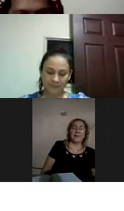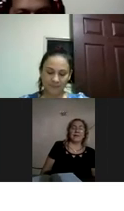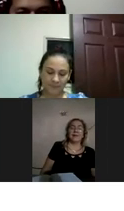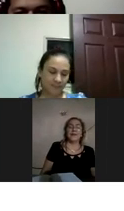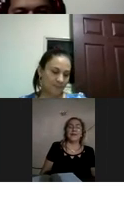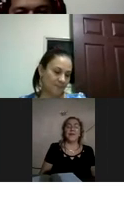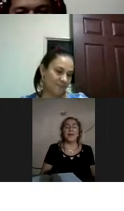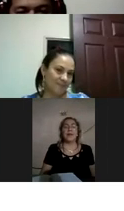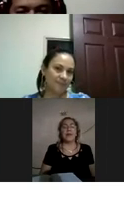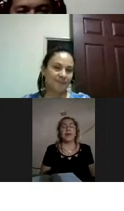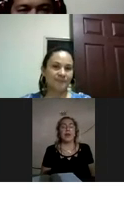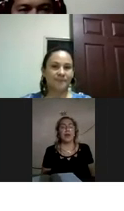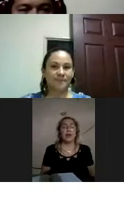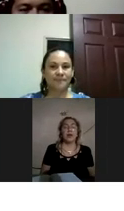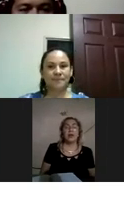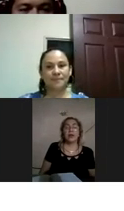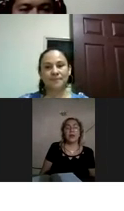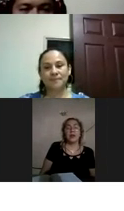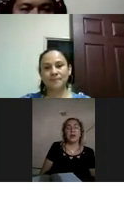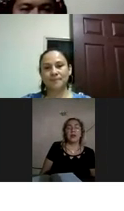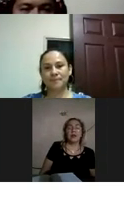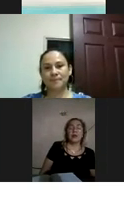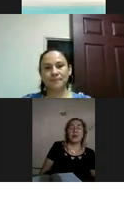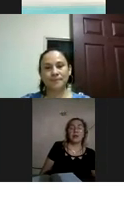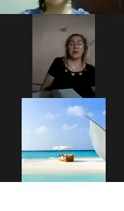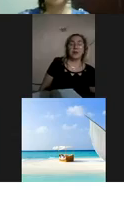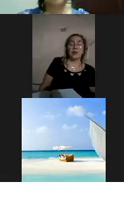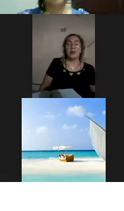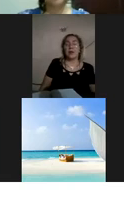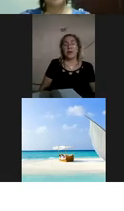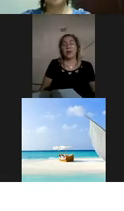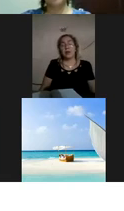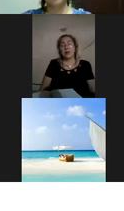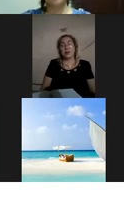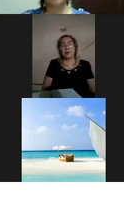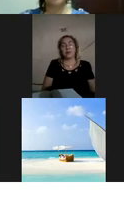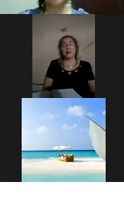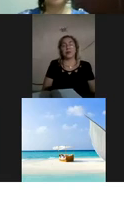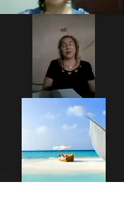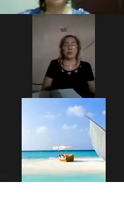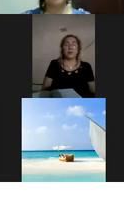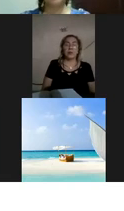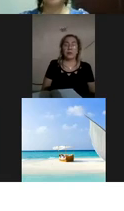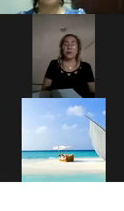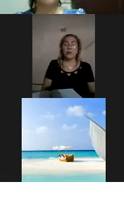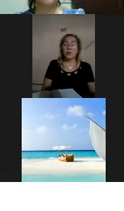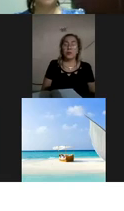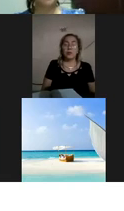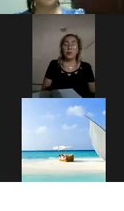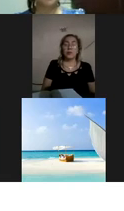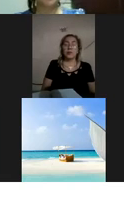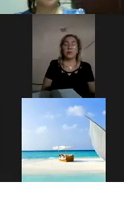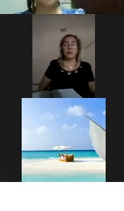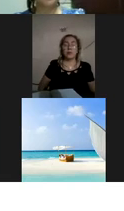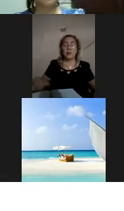No worries, we're going to practice. Now, do you recognize him?